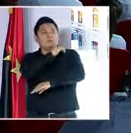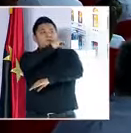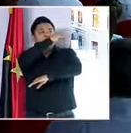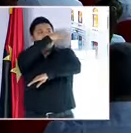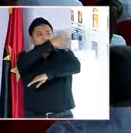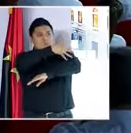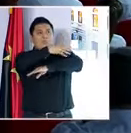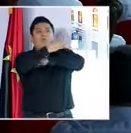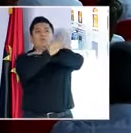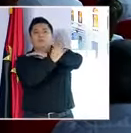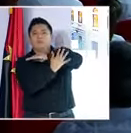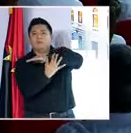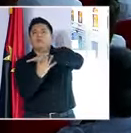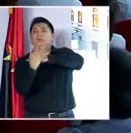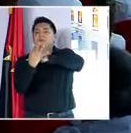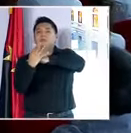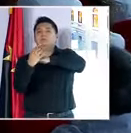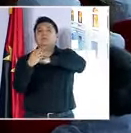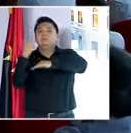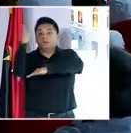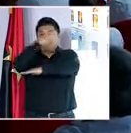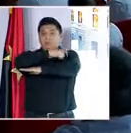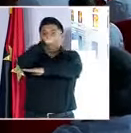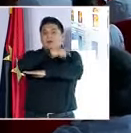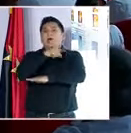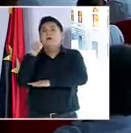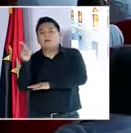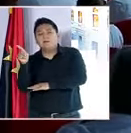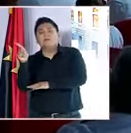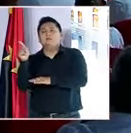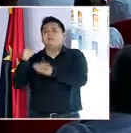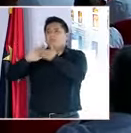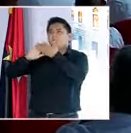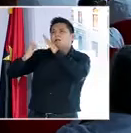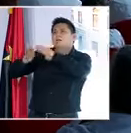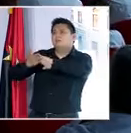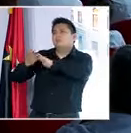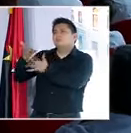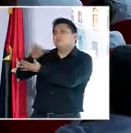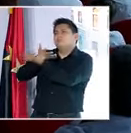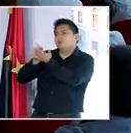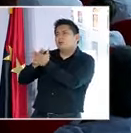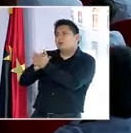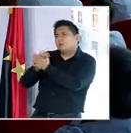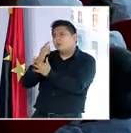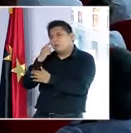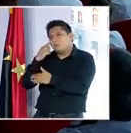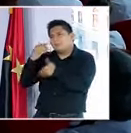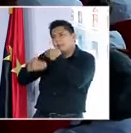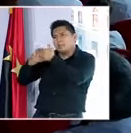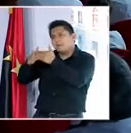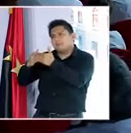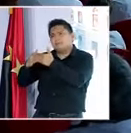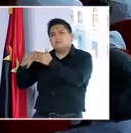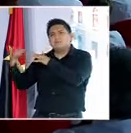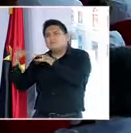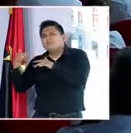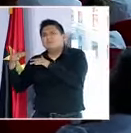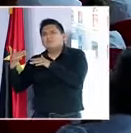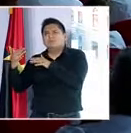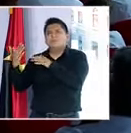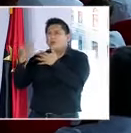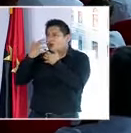tener paz y logre tener reconciliación, la vemos en un camino cierto.